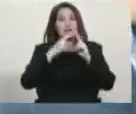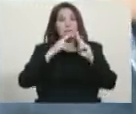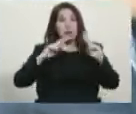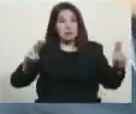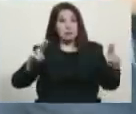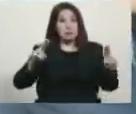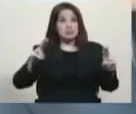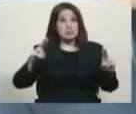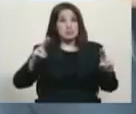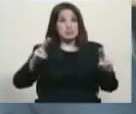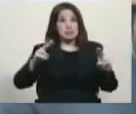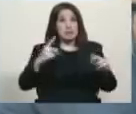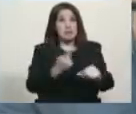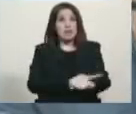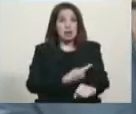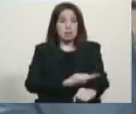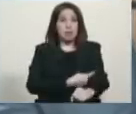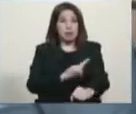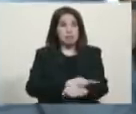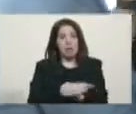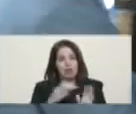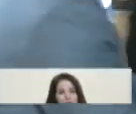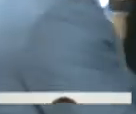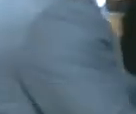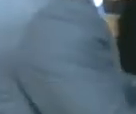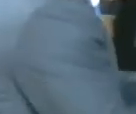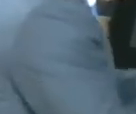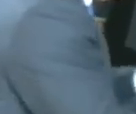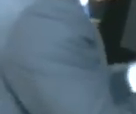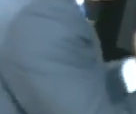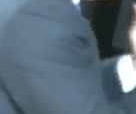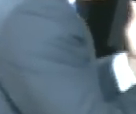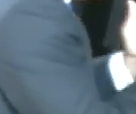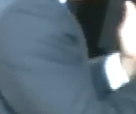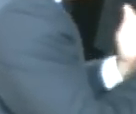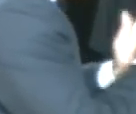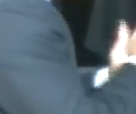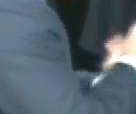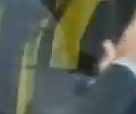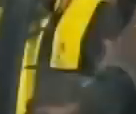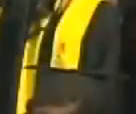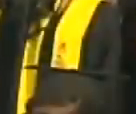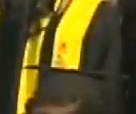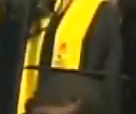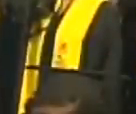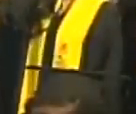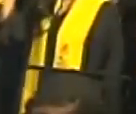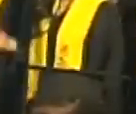hermandad. Nosotros despedimos esta transmisión.